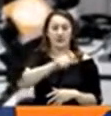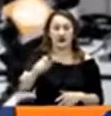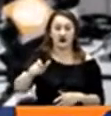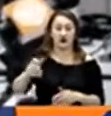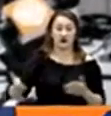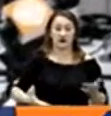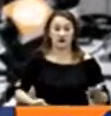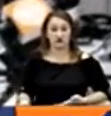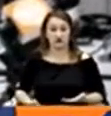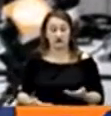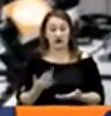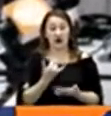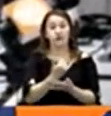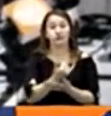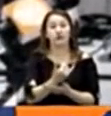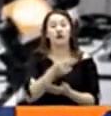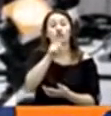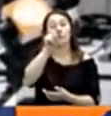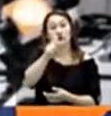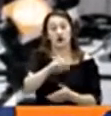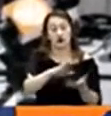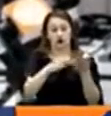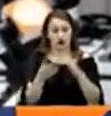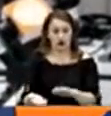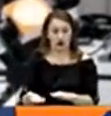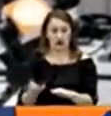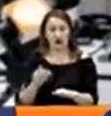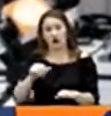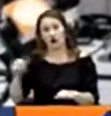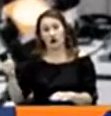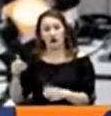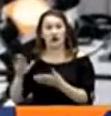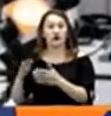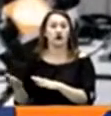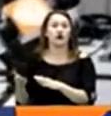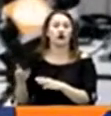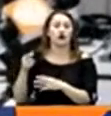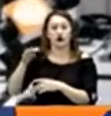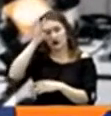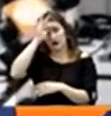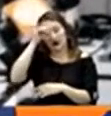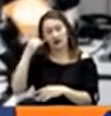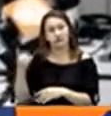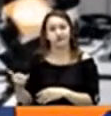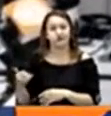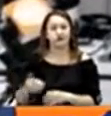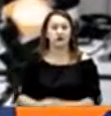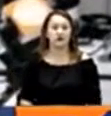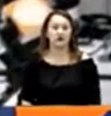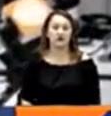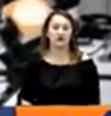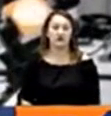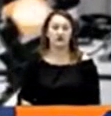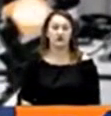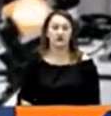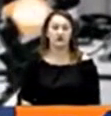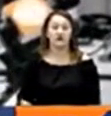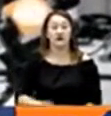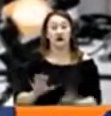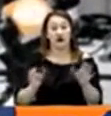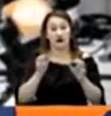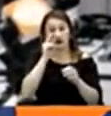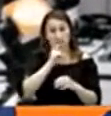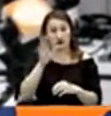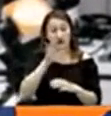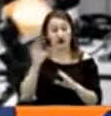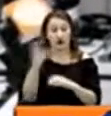establecimiento comercial. Allí murió una persona en el sitio y otra más murió cuando era intervenido en el hospital Emiro Quintero Cañizares. Radio Nacional de Colombia